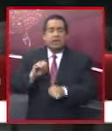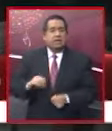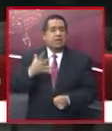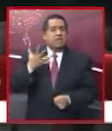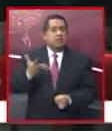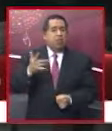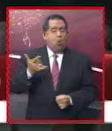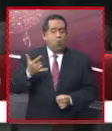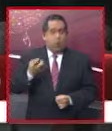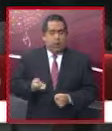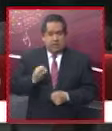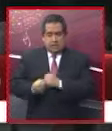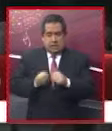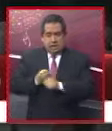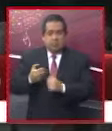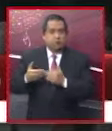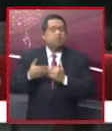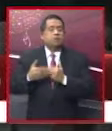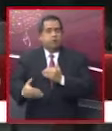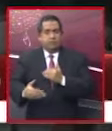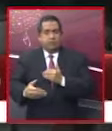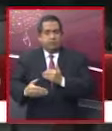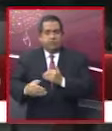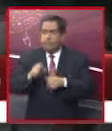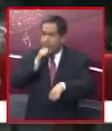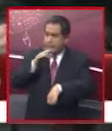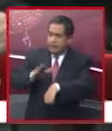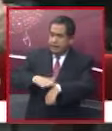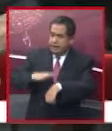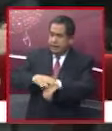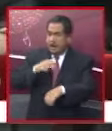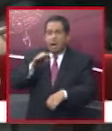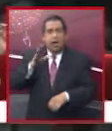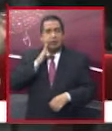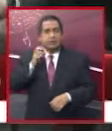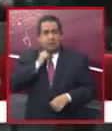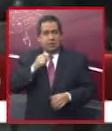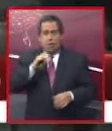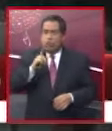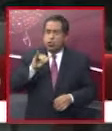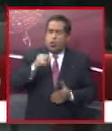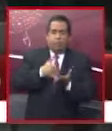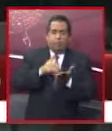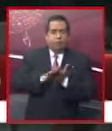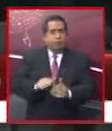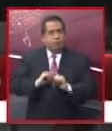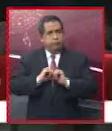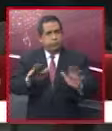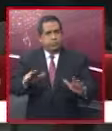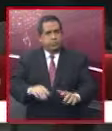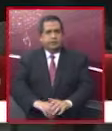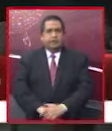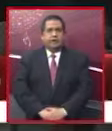del presente año. Comuníquese a la Cámara de Senadores, publíquese en el Diario Oficial de la